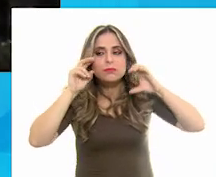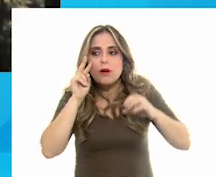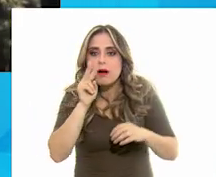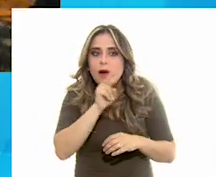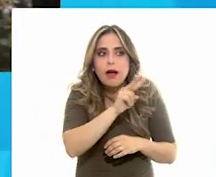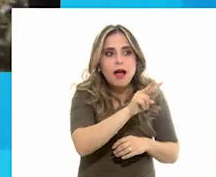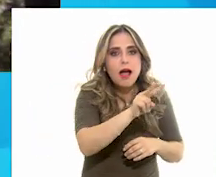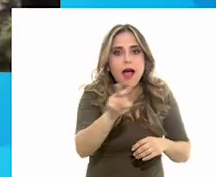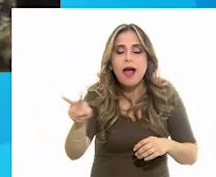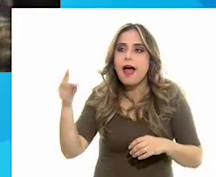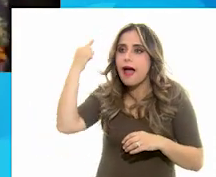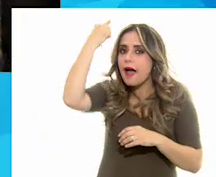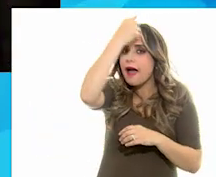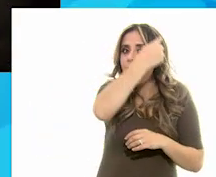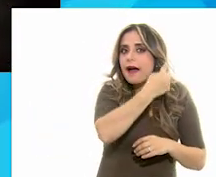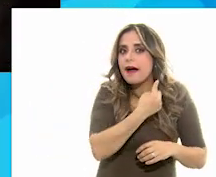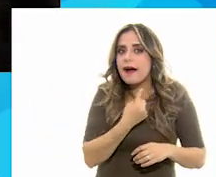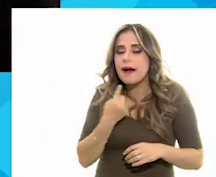carita lunada,